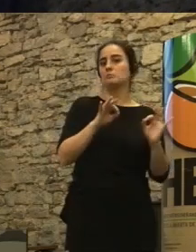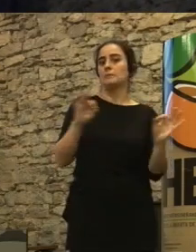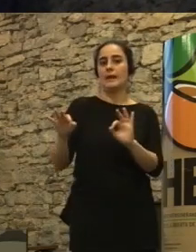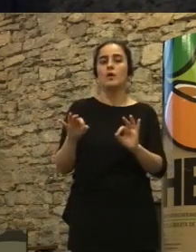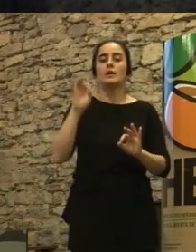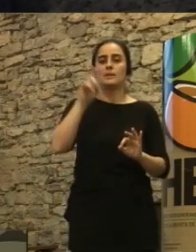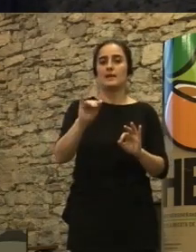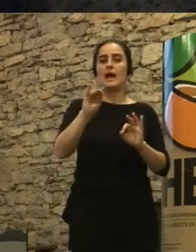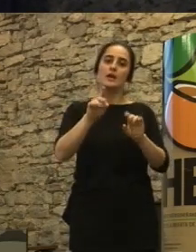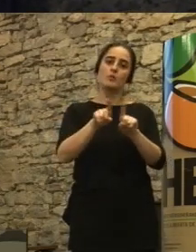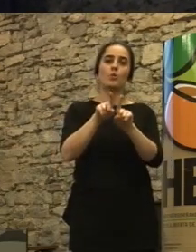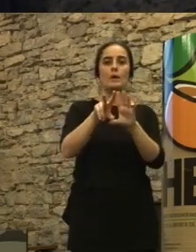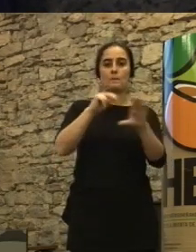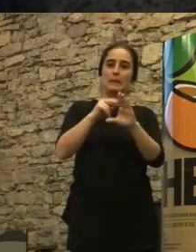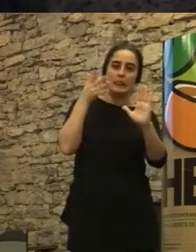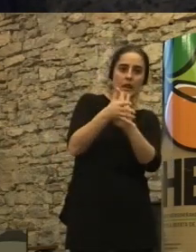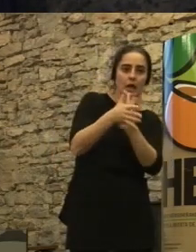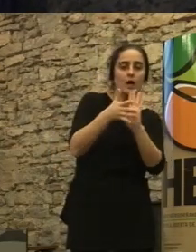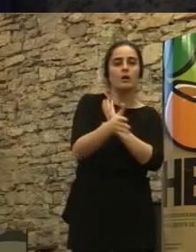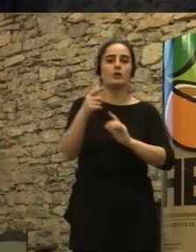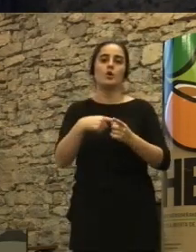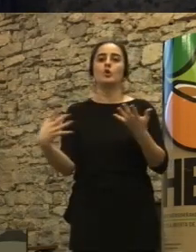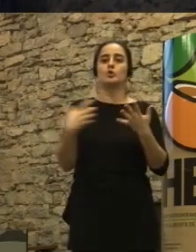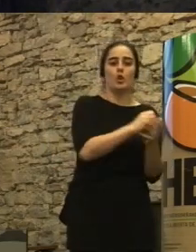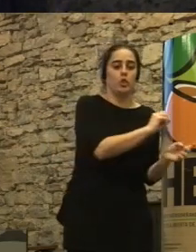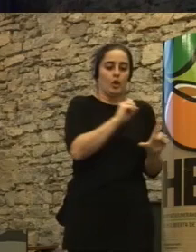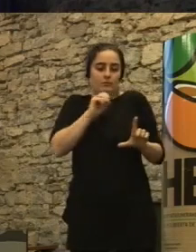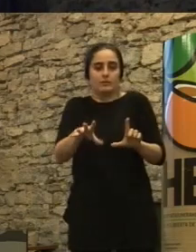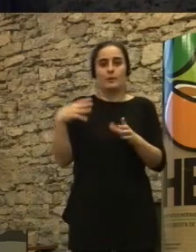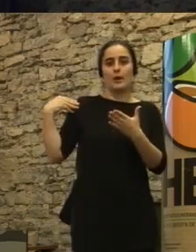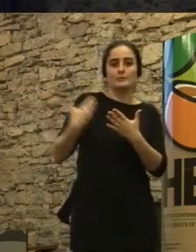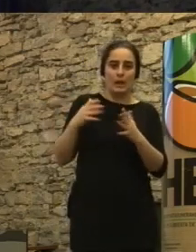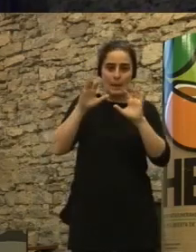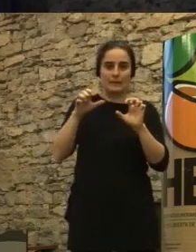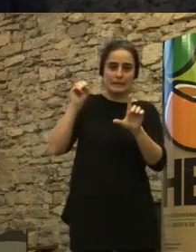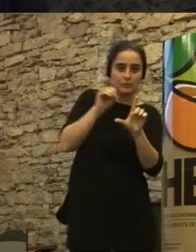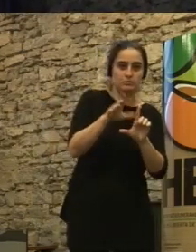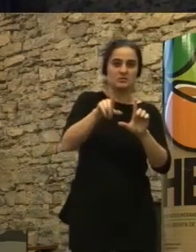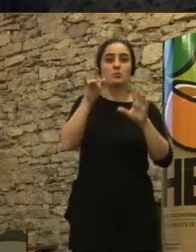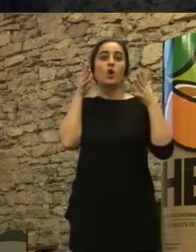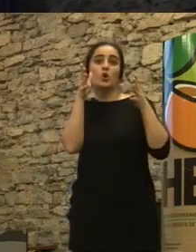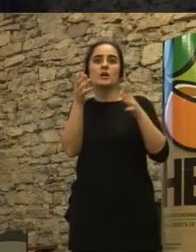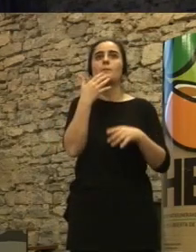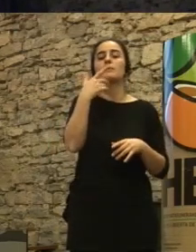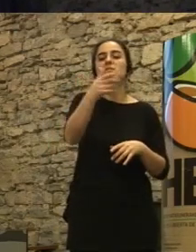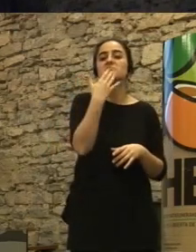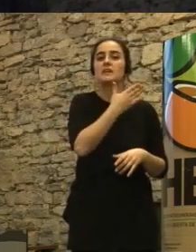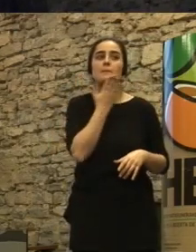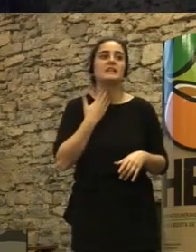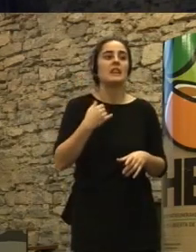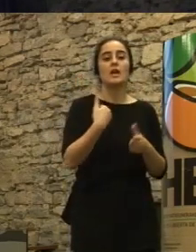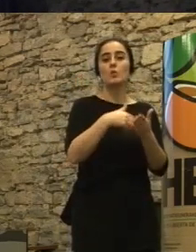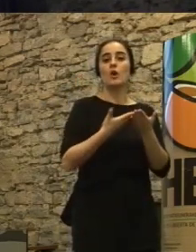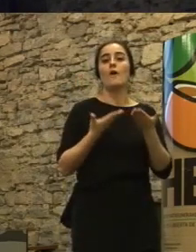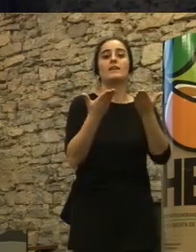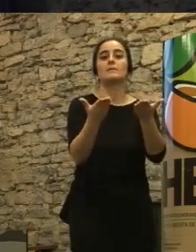a su tutorial, yo he ido ahí volcando todo lo que todo hemos ido pensado, aprendiendo. Sí, estos consejos, ¿no?, de, oye, aunque te apetezca poner un ofrecimiento,